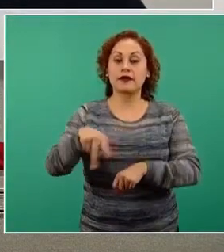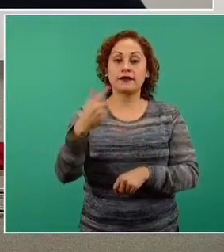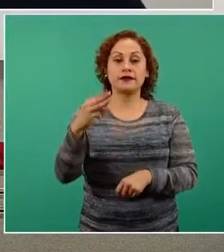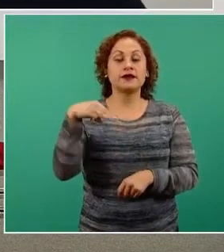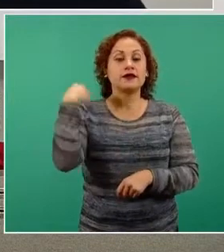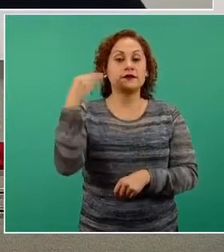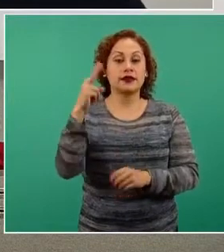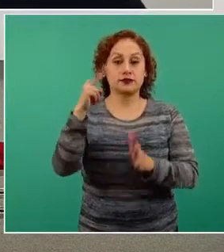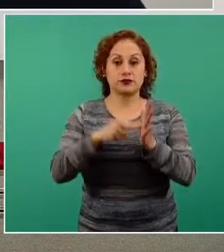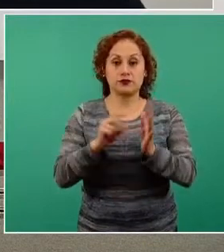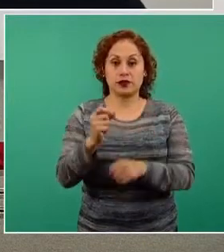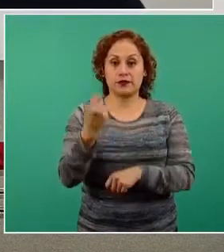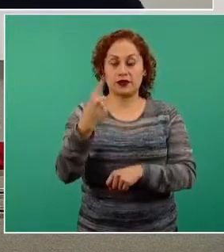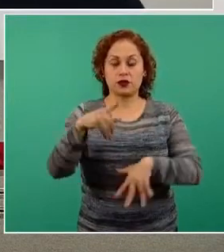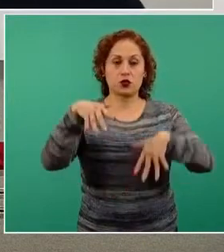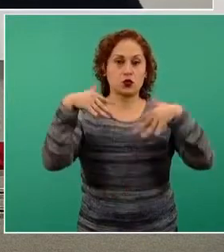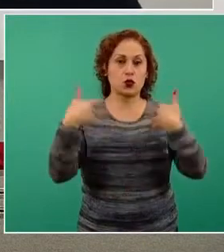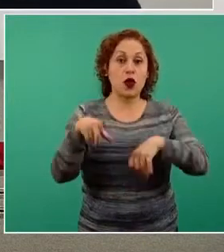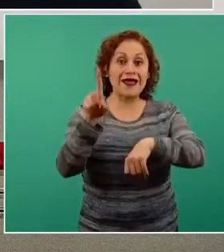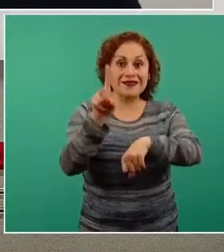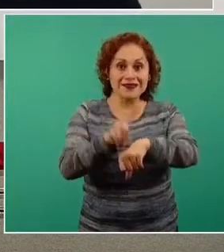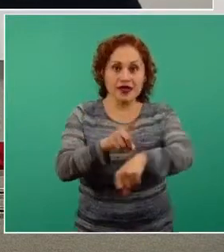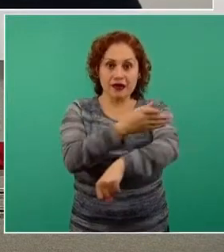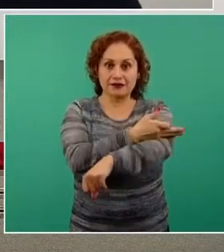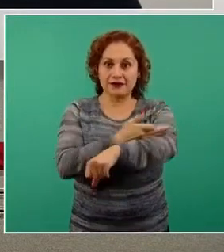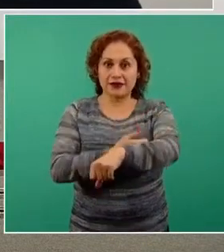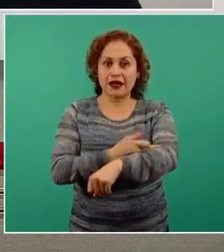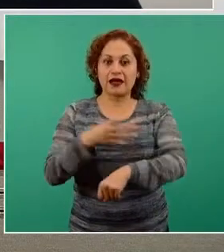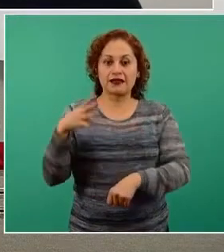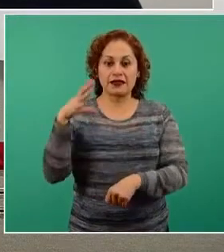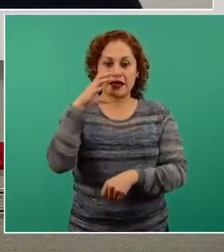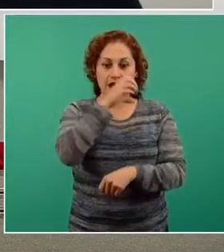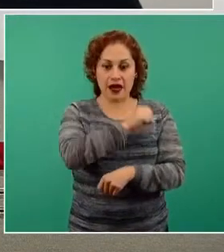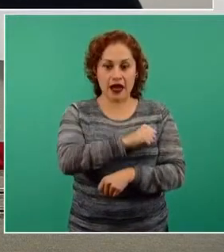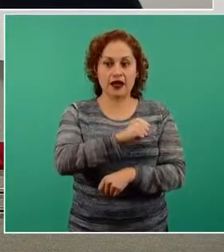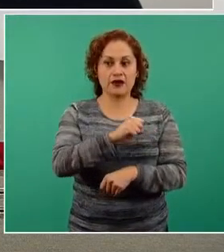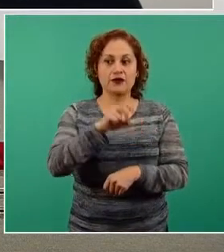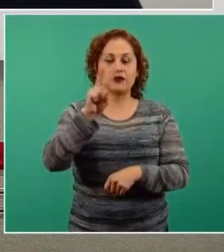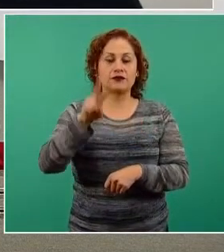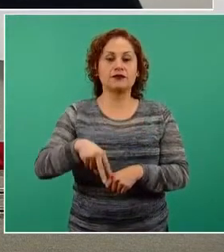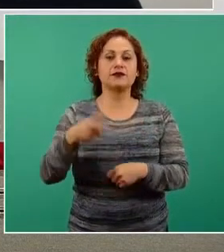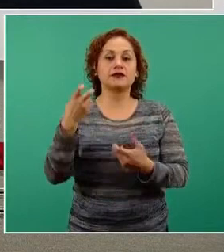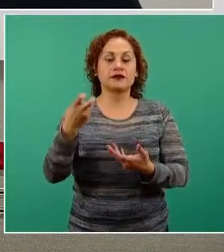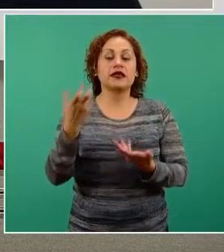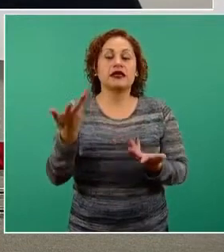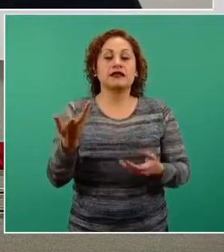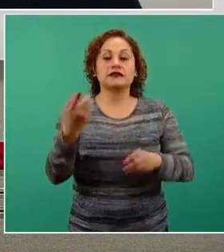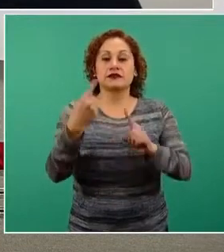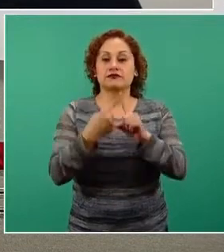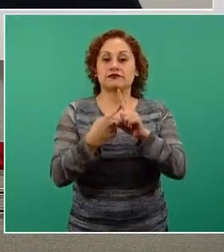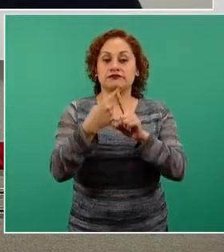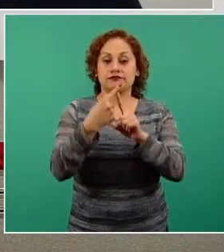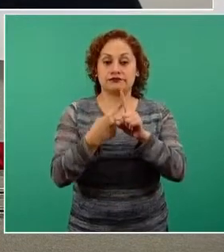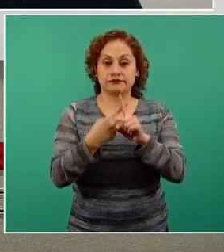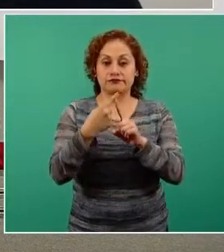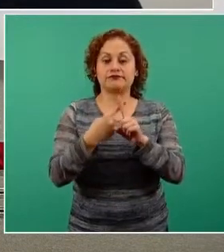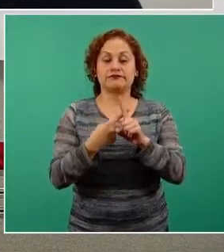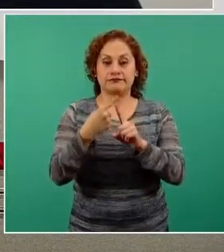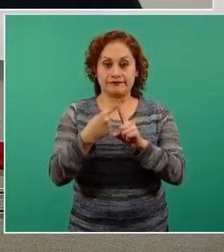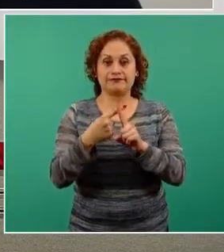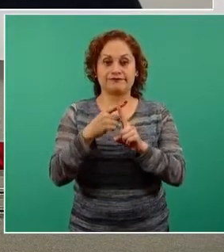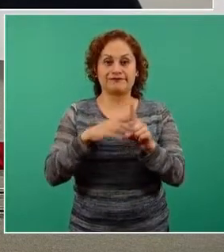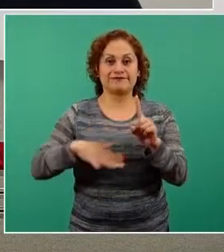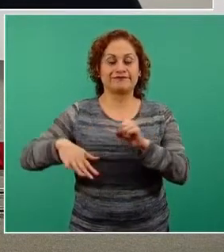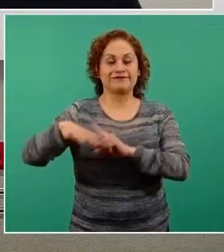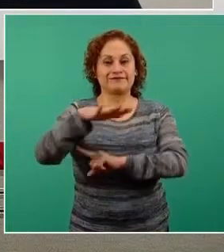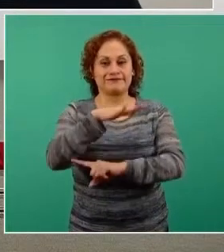2021, una tarde calurosa en la Ciudad de México, 25 grados, una sensación térmica de 27 días y hoy hasta el día de hoy